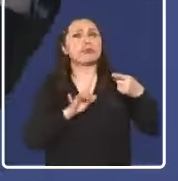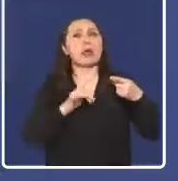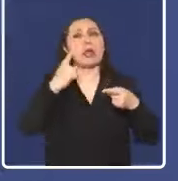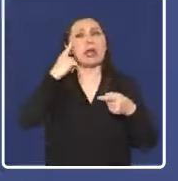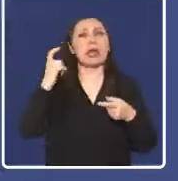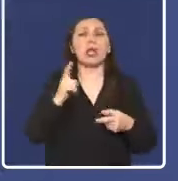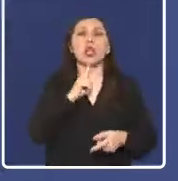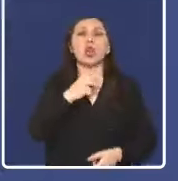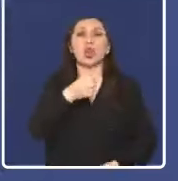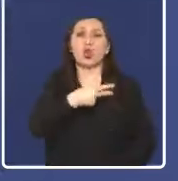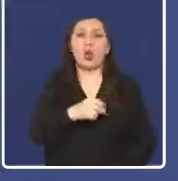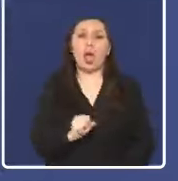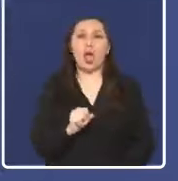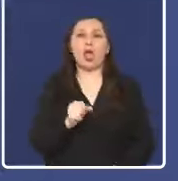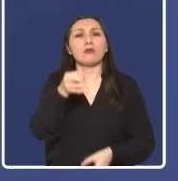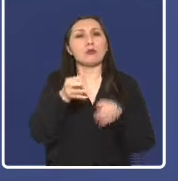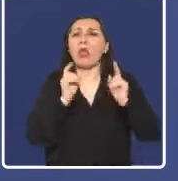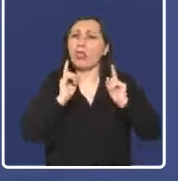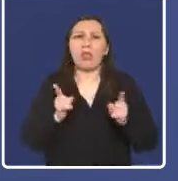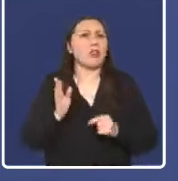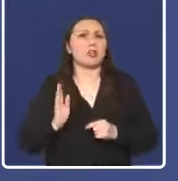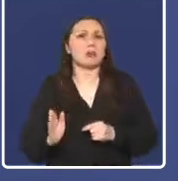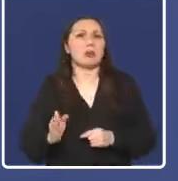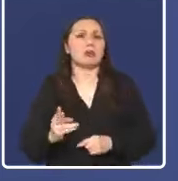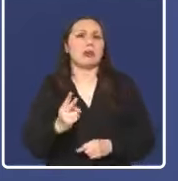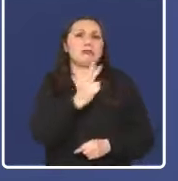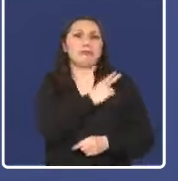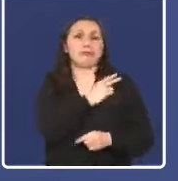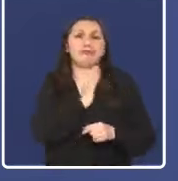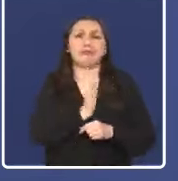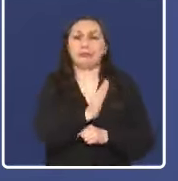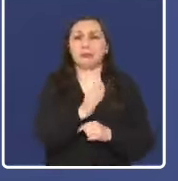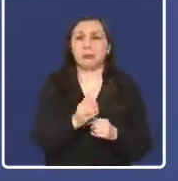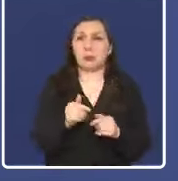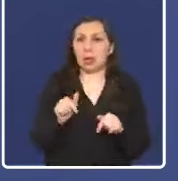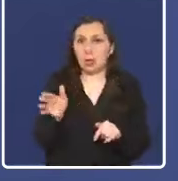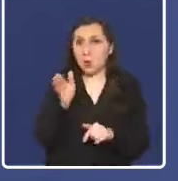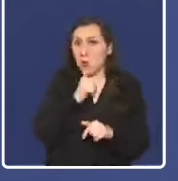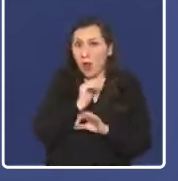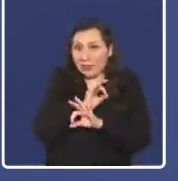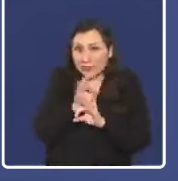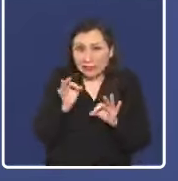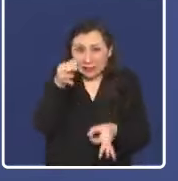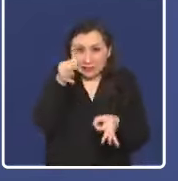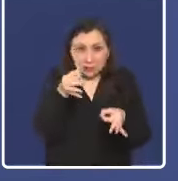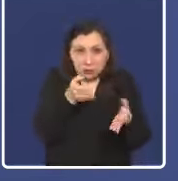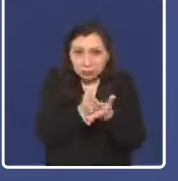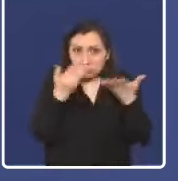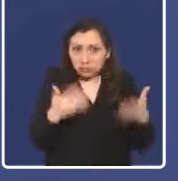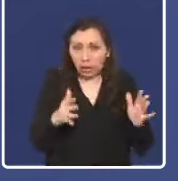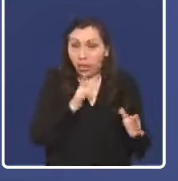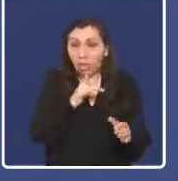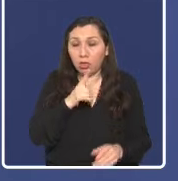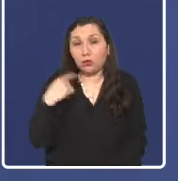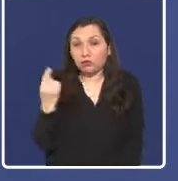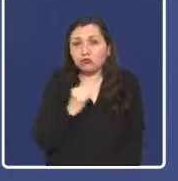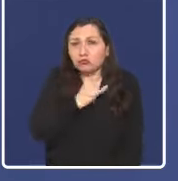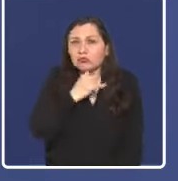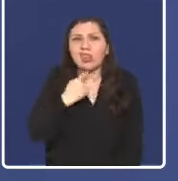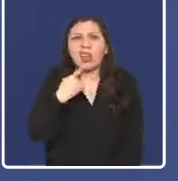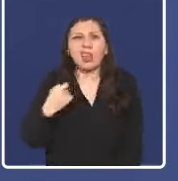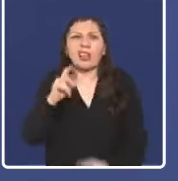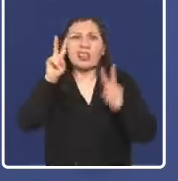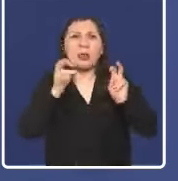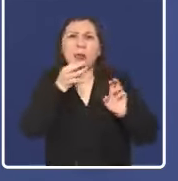de la formalización, que debiera continuar en el cargo. Acá ni siquiera hay una formalización y no conocíamos el contenido